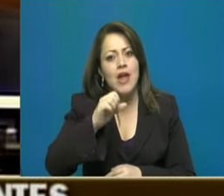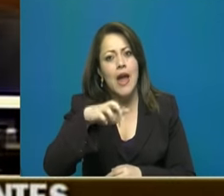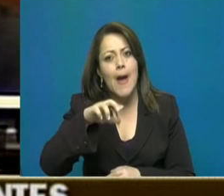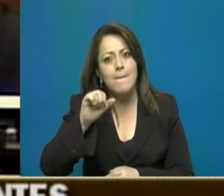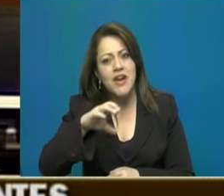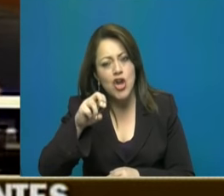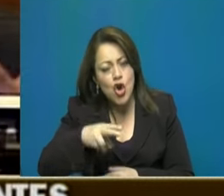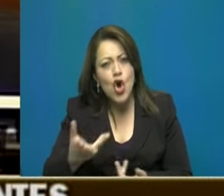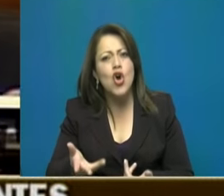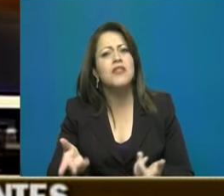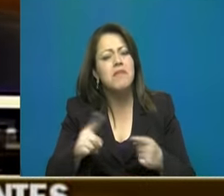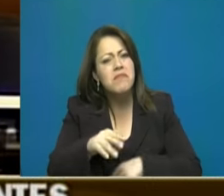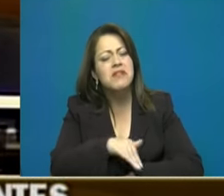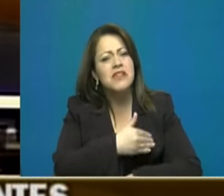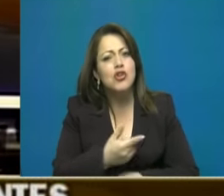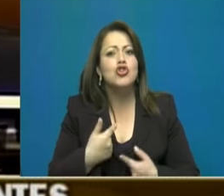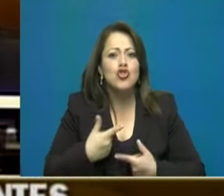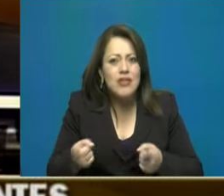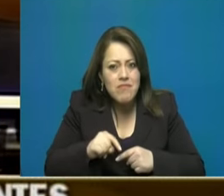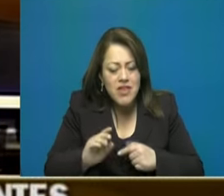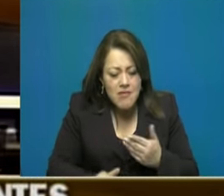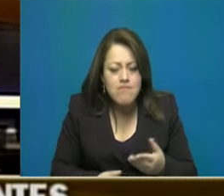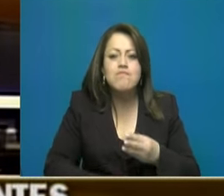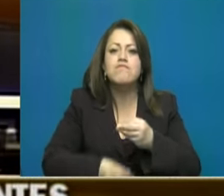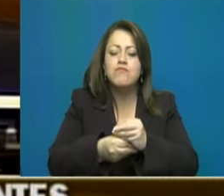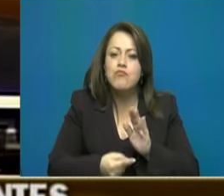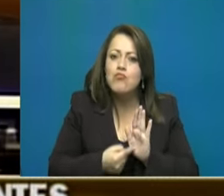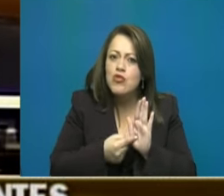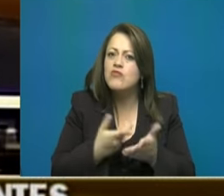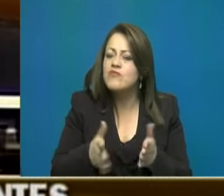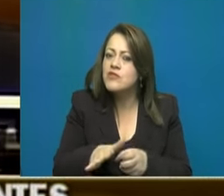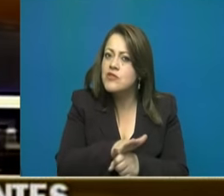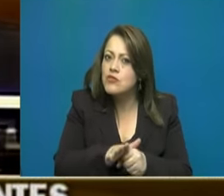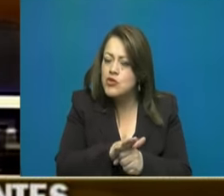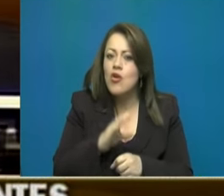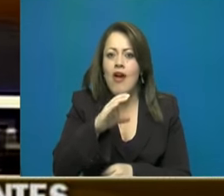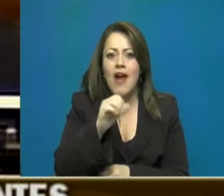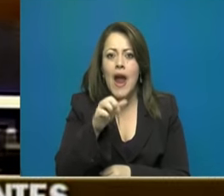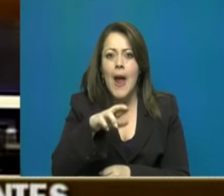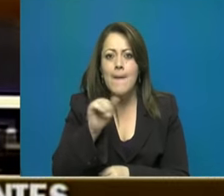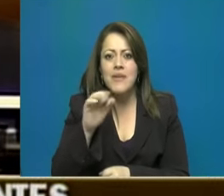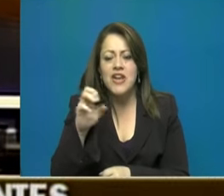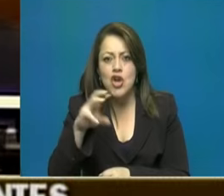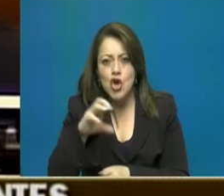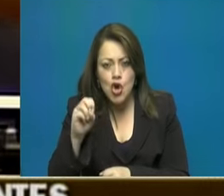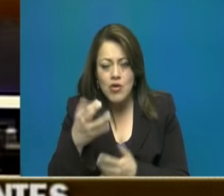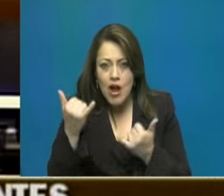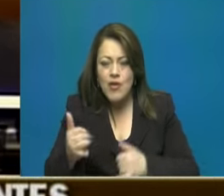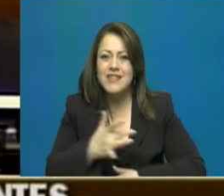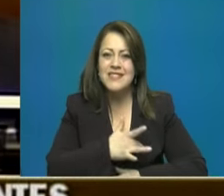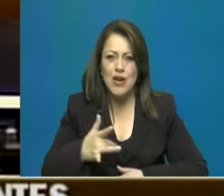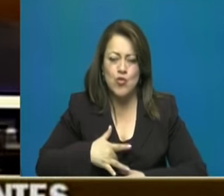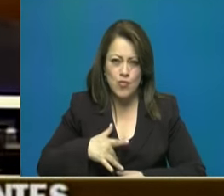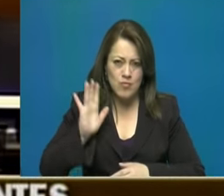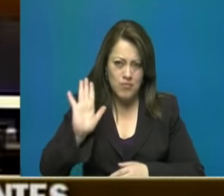el ministerio. Pues yo quisiera también poner otro elemento sobre la mesa. Caprecom y el estado actual de Caprecom